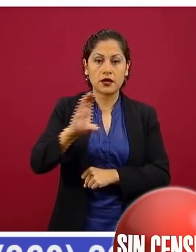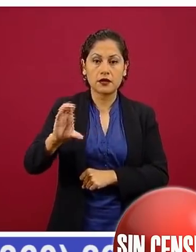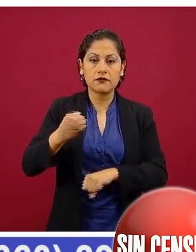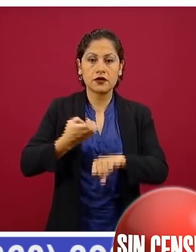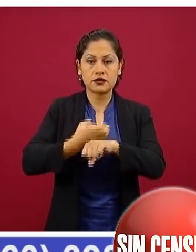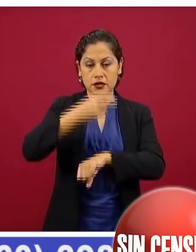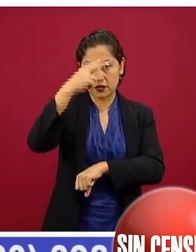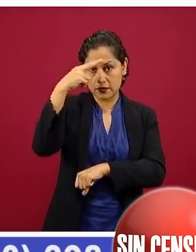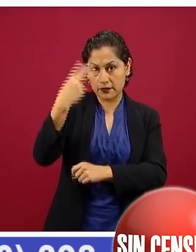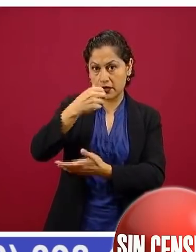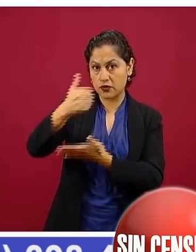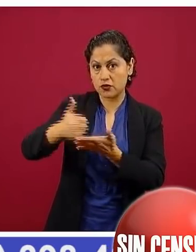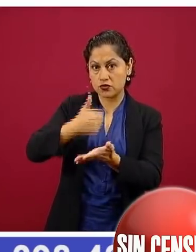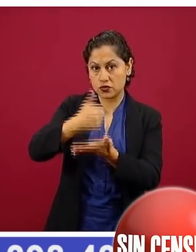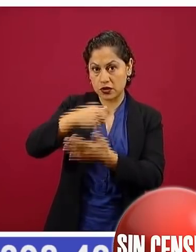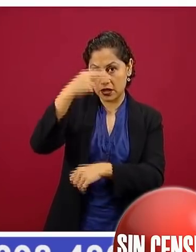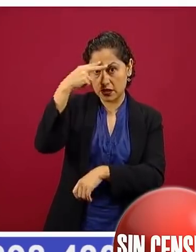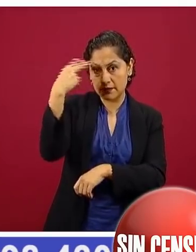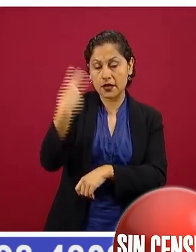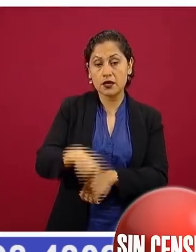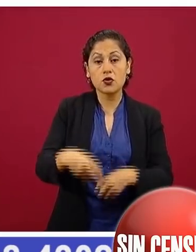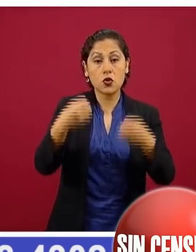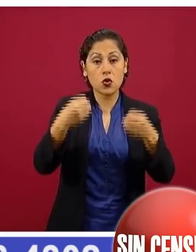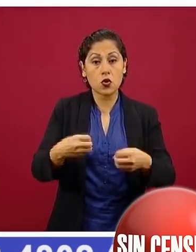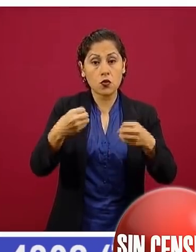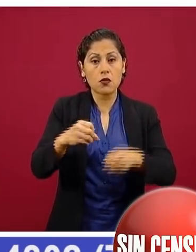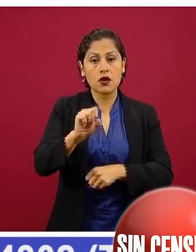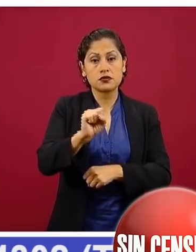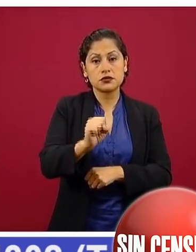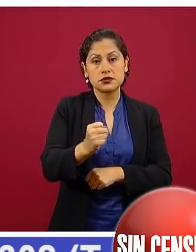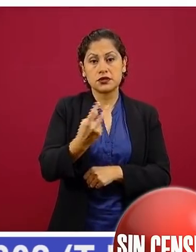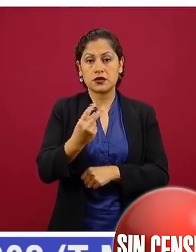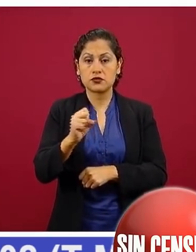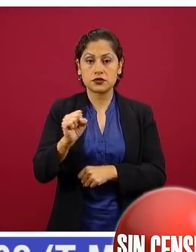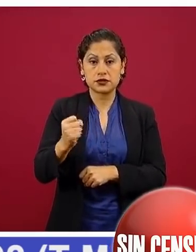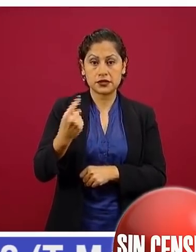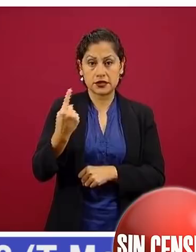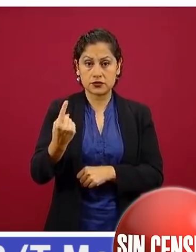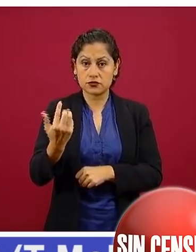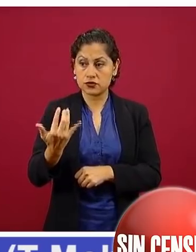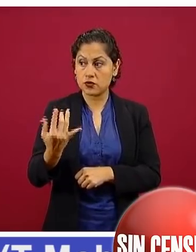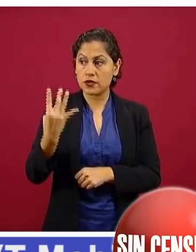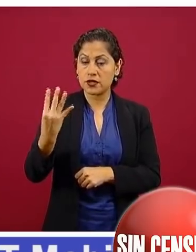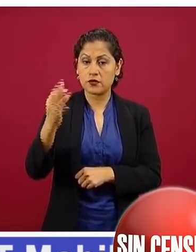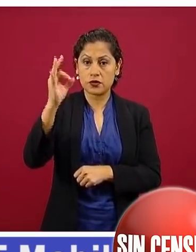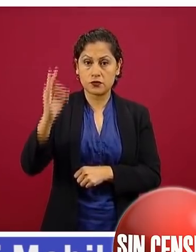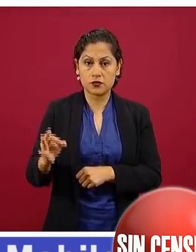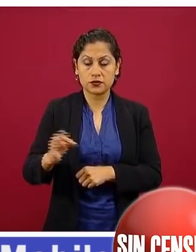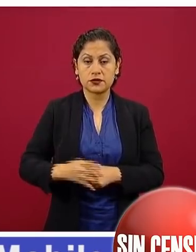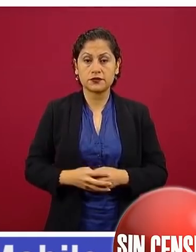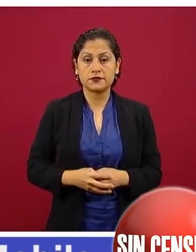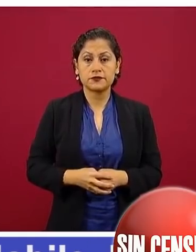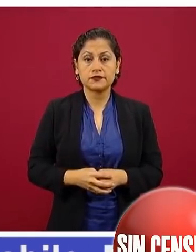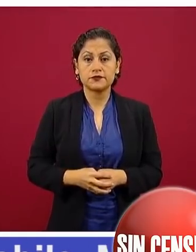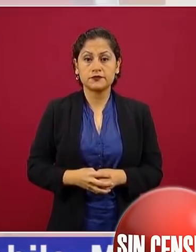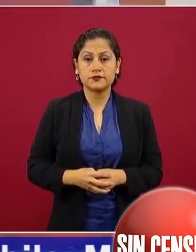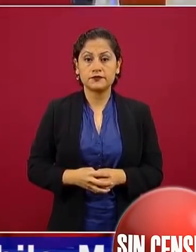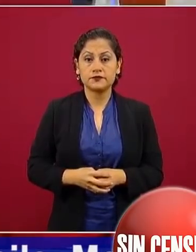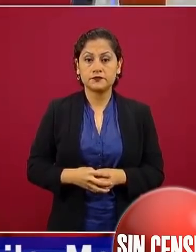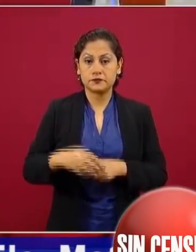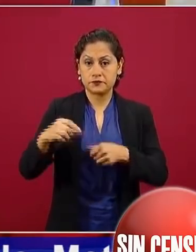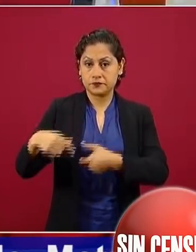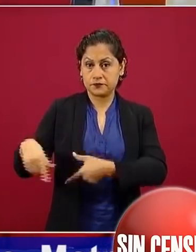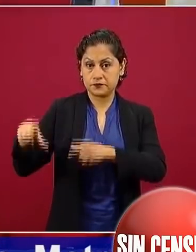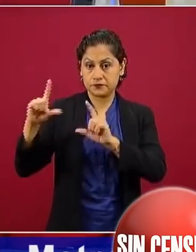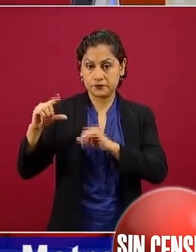Ciudad de México con porcentajes de ocupación de 62, 61, 54%. En la última imagen